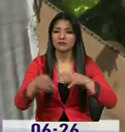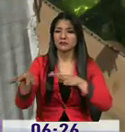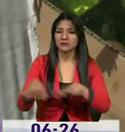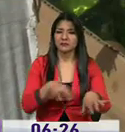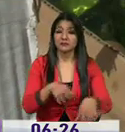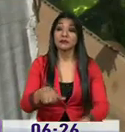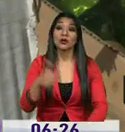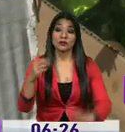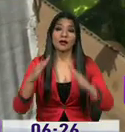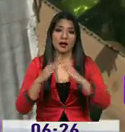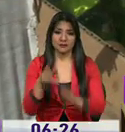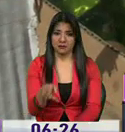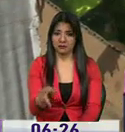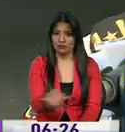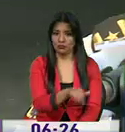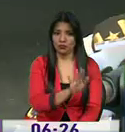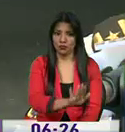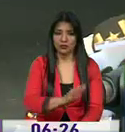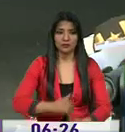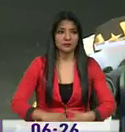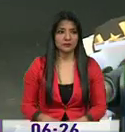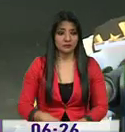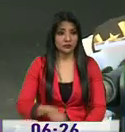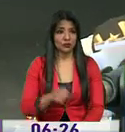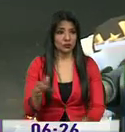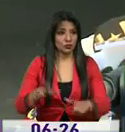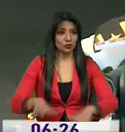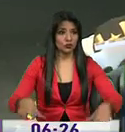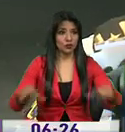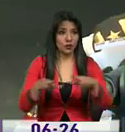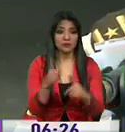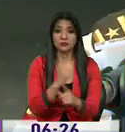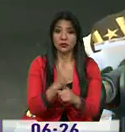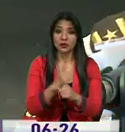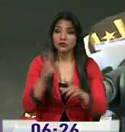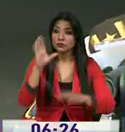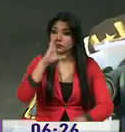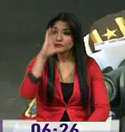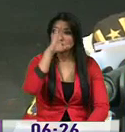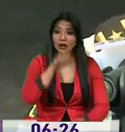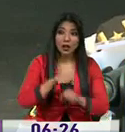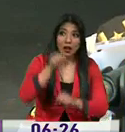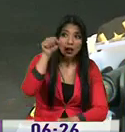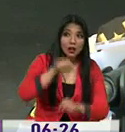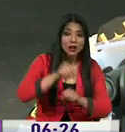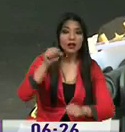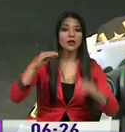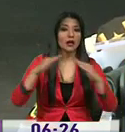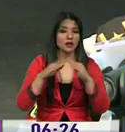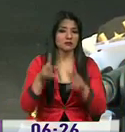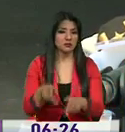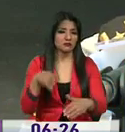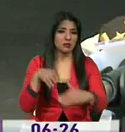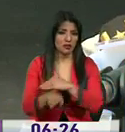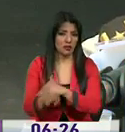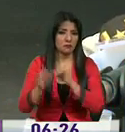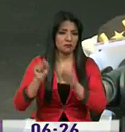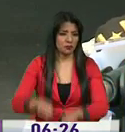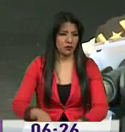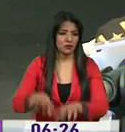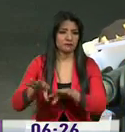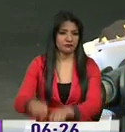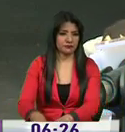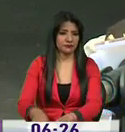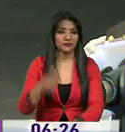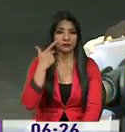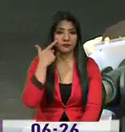pertenecientes a los mismos falsificadores. Tienen en otros lugares. Estamos verificando, estamos confirmando para hacer las actividades propias con Fiscalía,